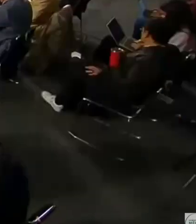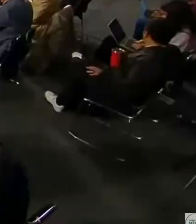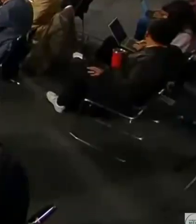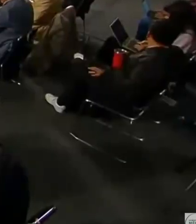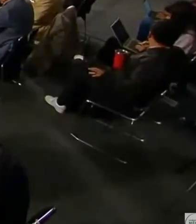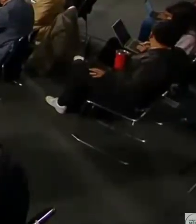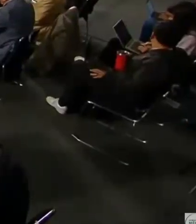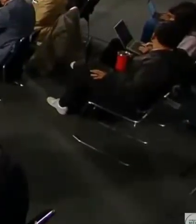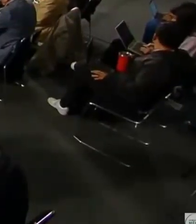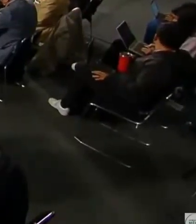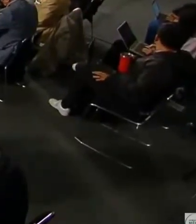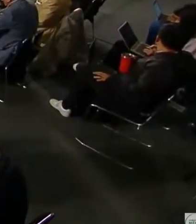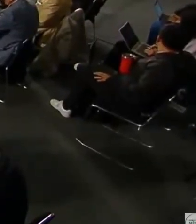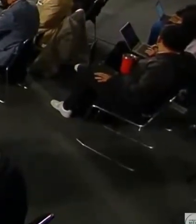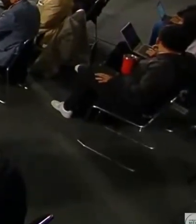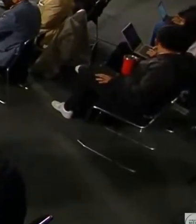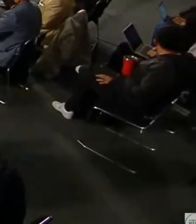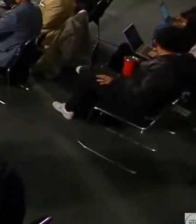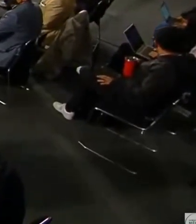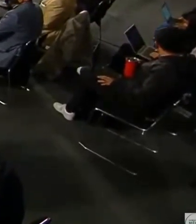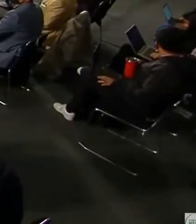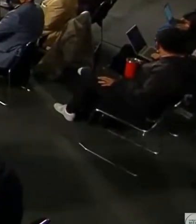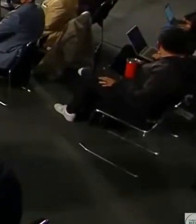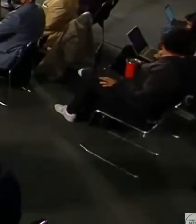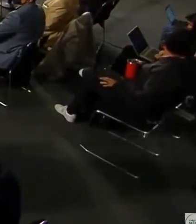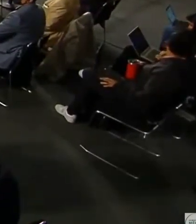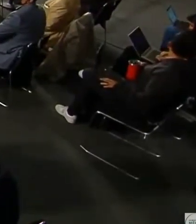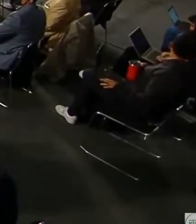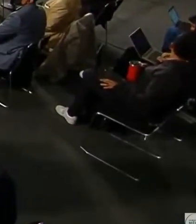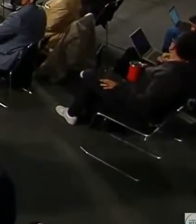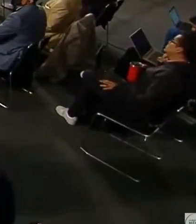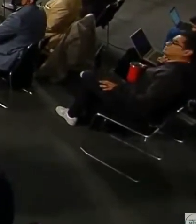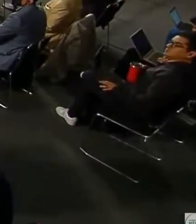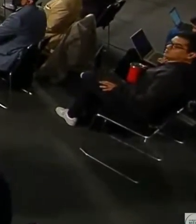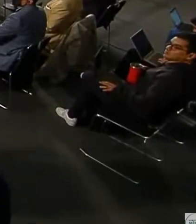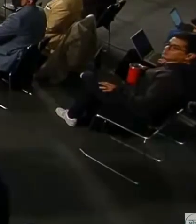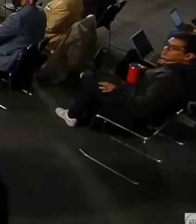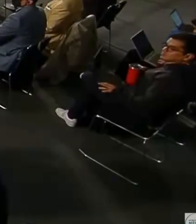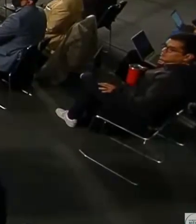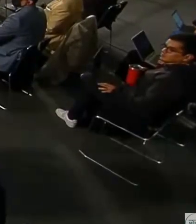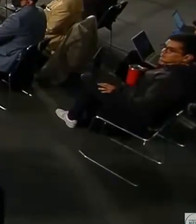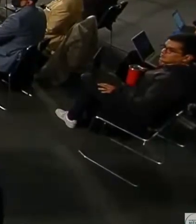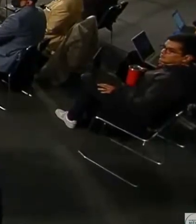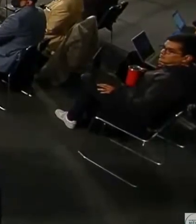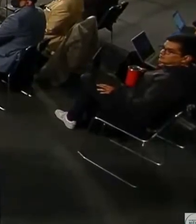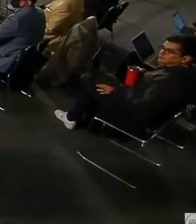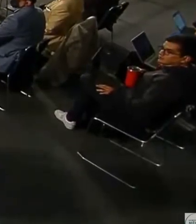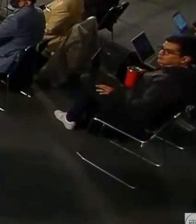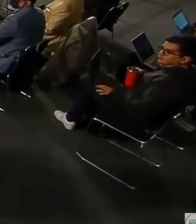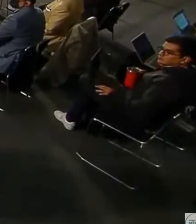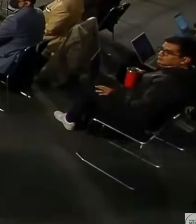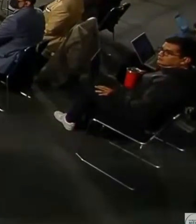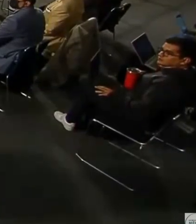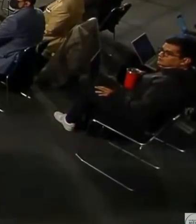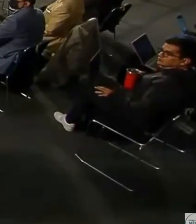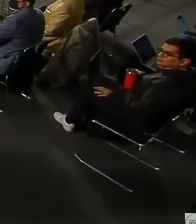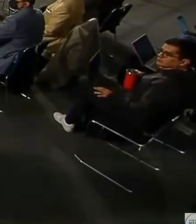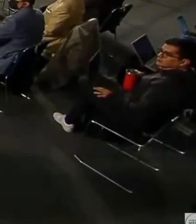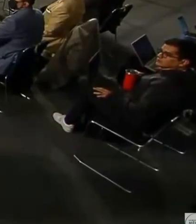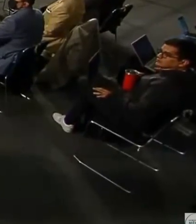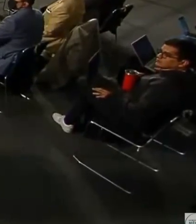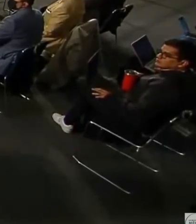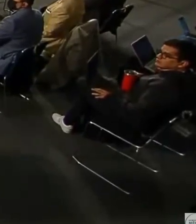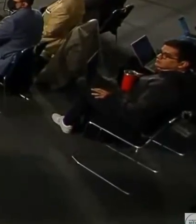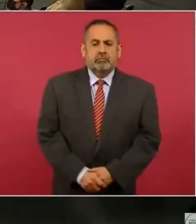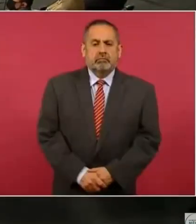en sentencias, pero que no respeten la institución. Usted fue electo por 30 millones de personas, ella por 6.